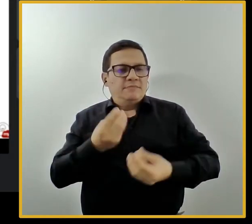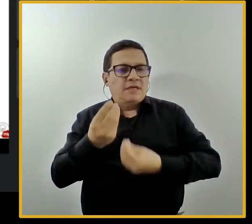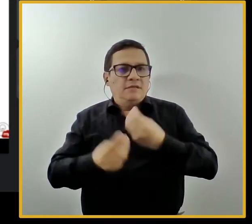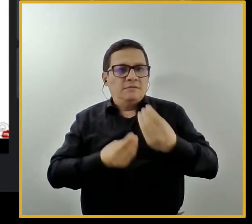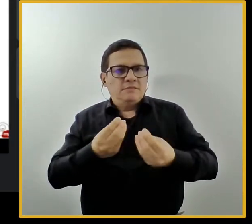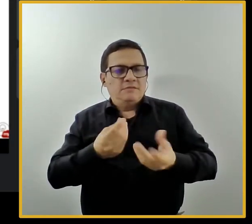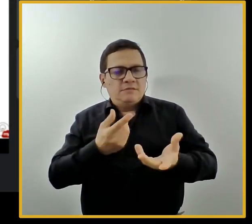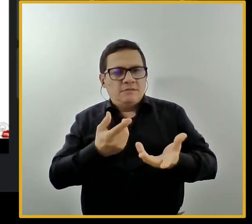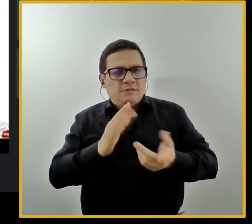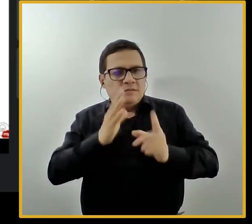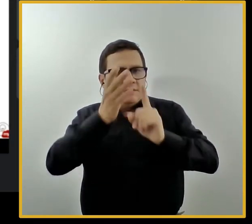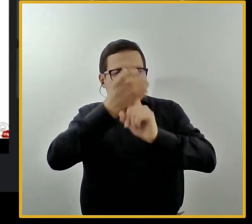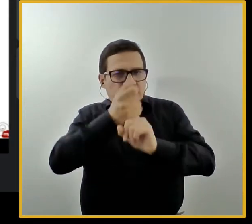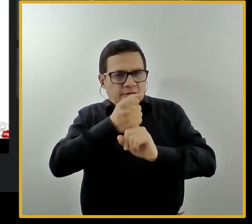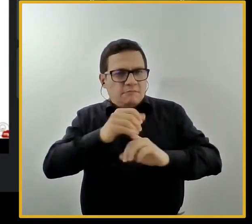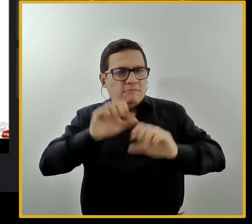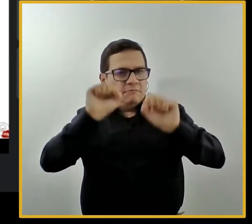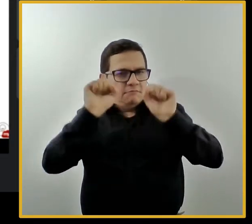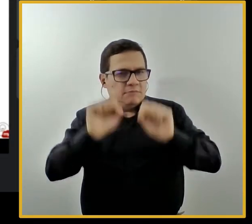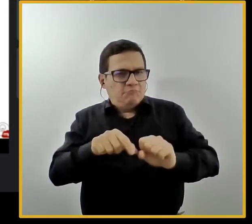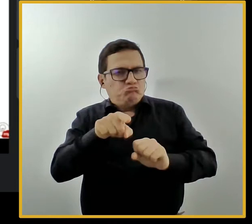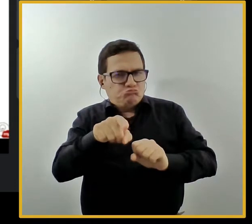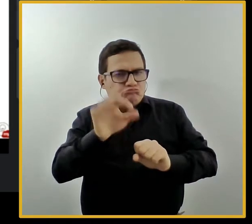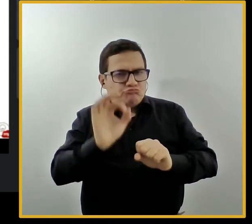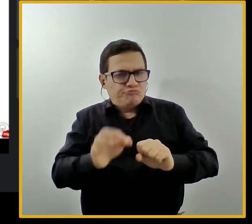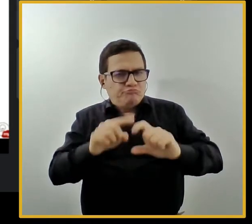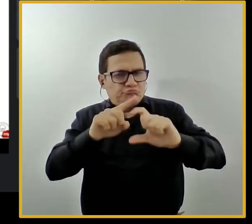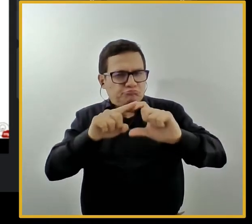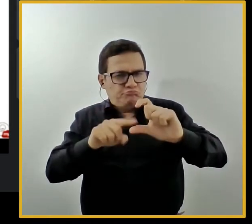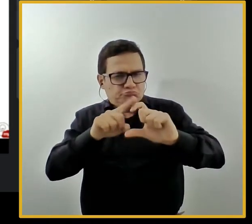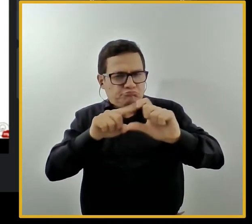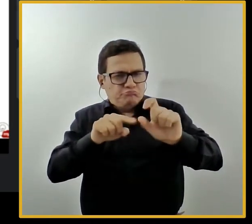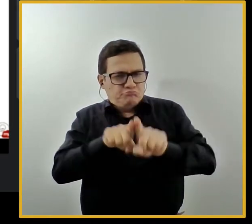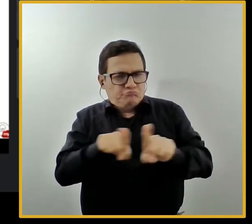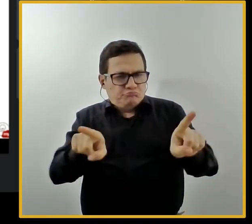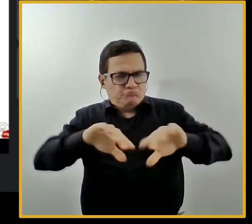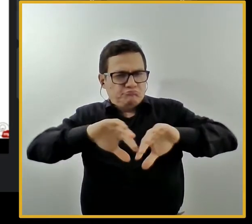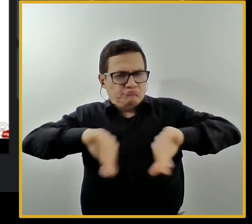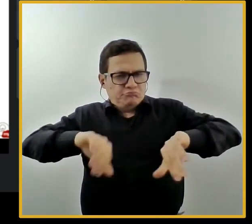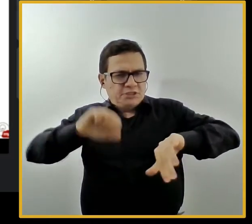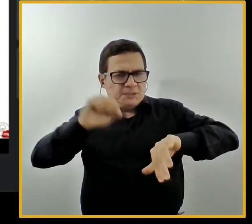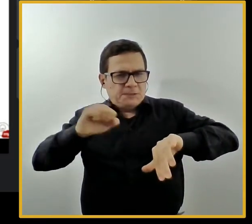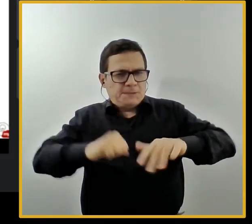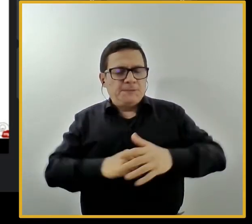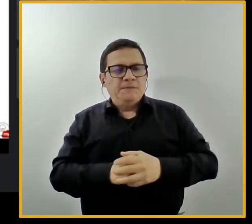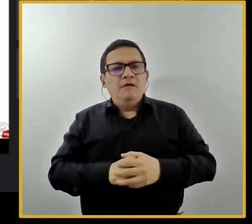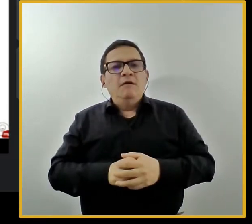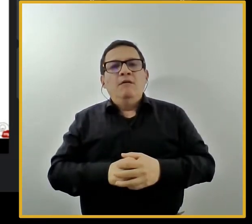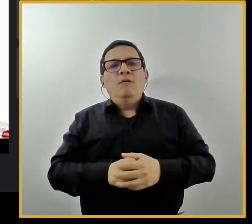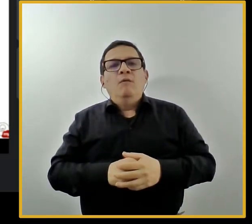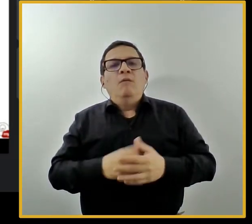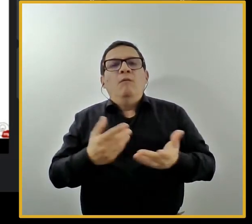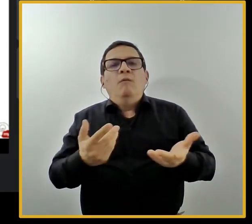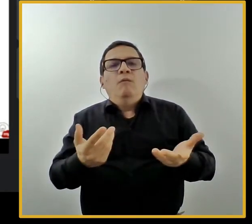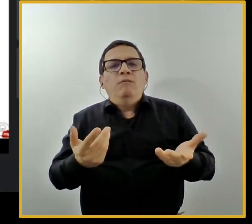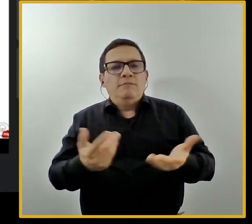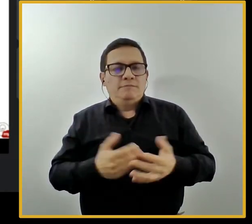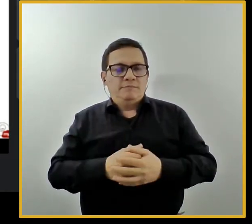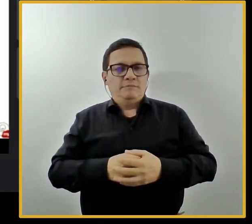realmente puedo identificar que esta es una ecuación diferencial separable. Lo que hacemos acá es que yo